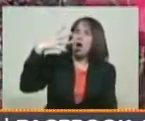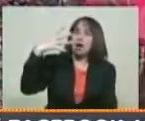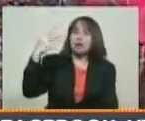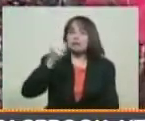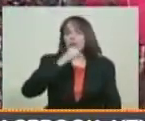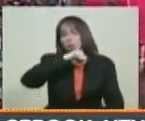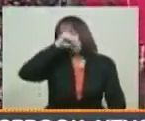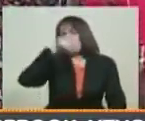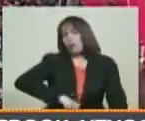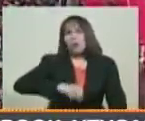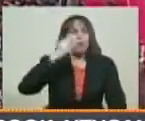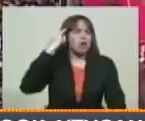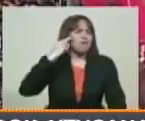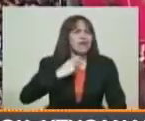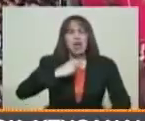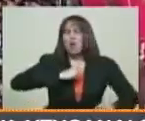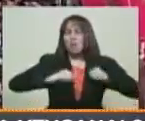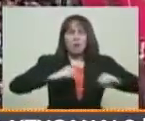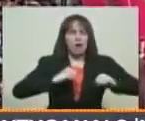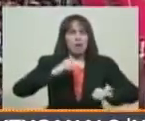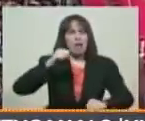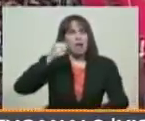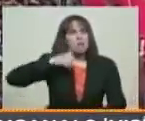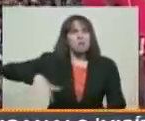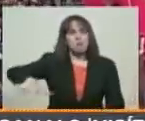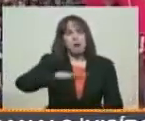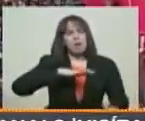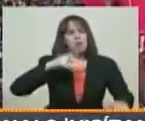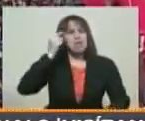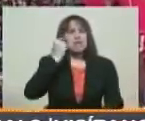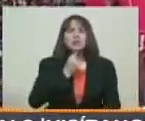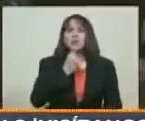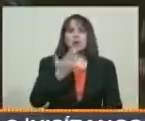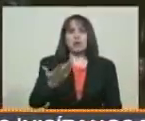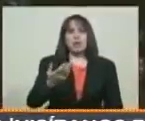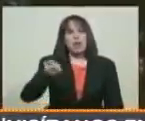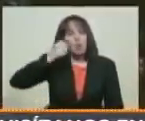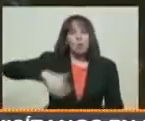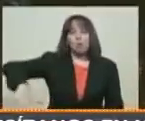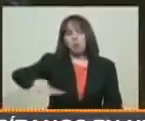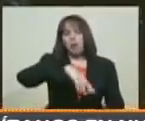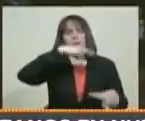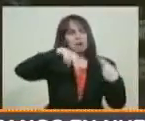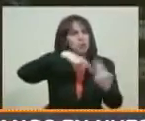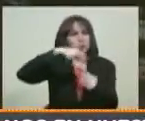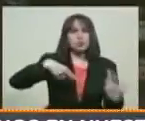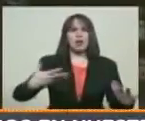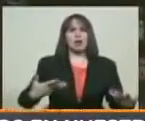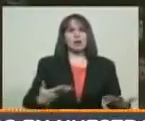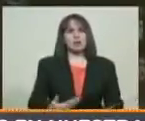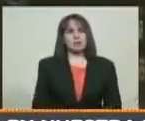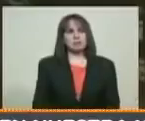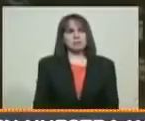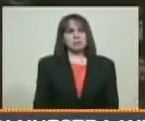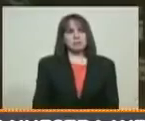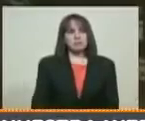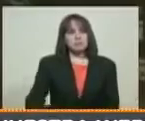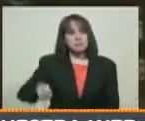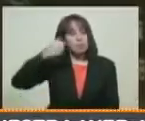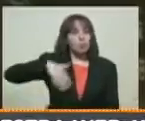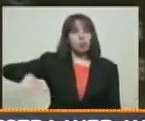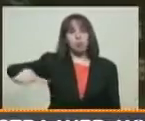pasión bolivariana que mueve al pueblo del Estado Sucre. Es un pueblo revolucionario. Es un